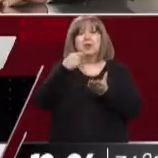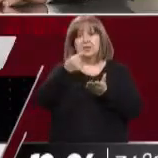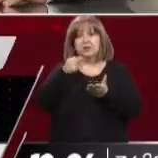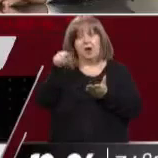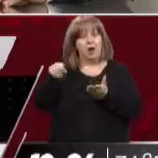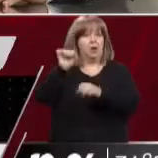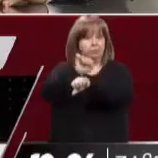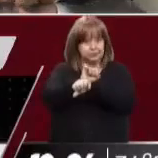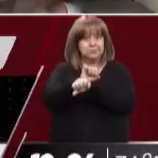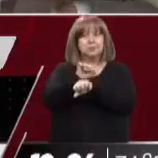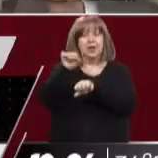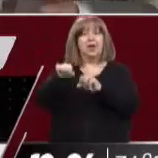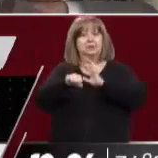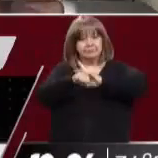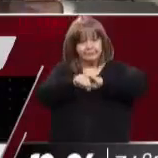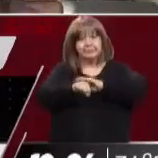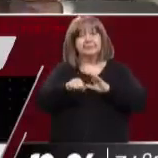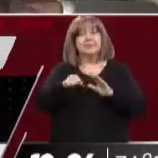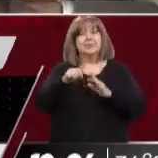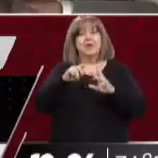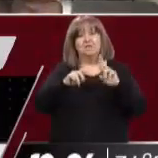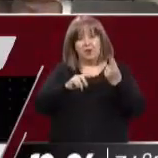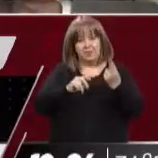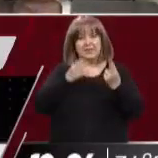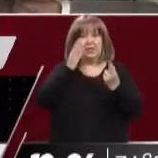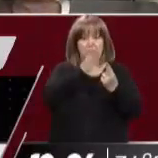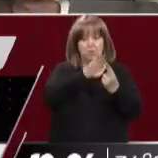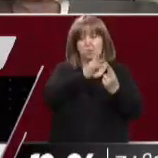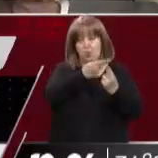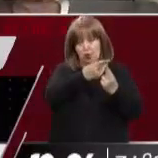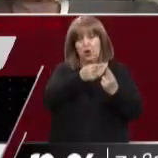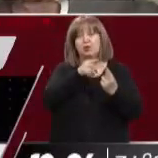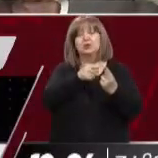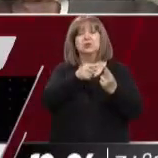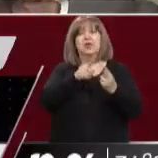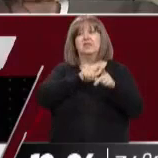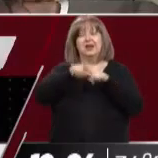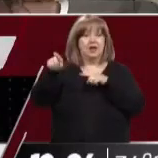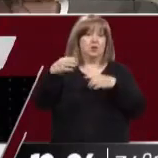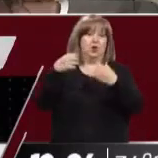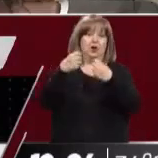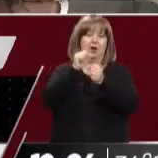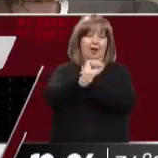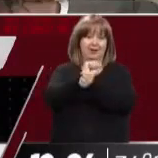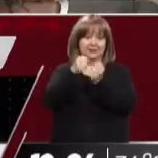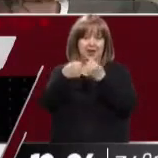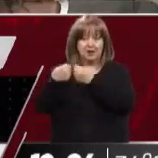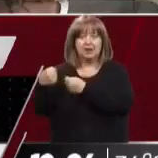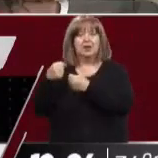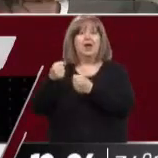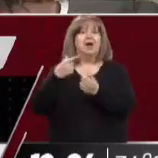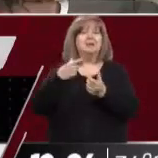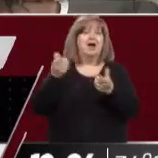sujeto por la carátula de femicidio y va a ser trasladado a la cárcel directamente hasta que se lleven adelante